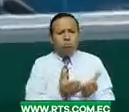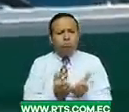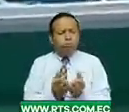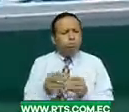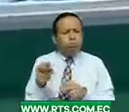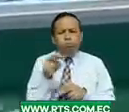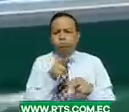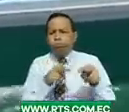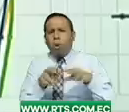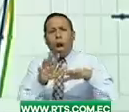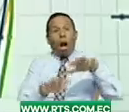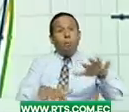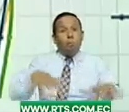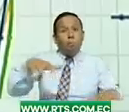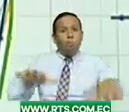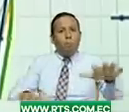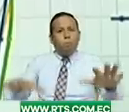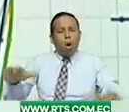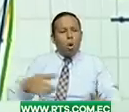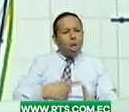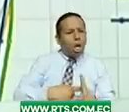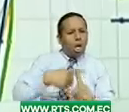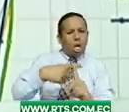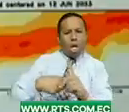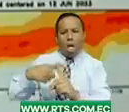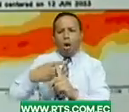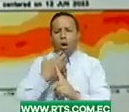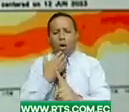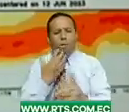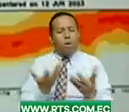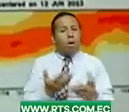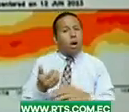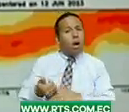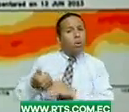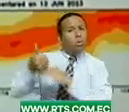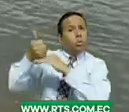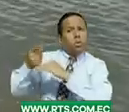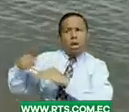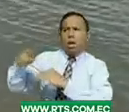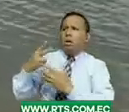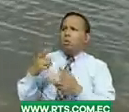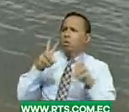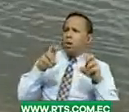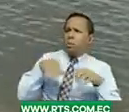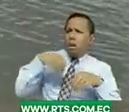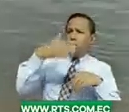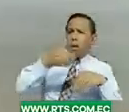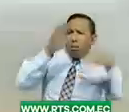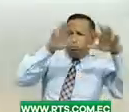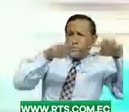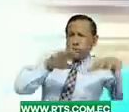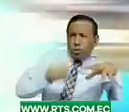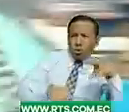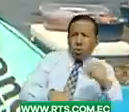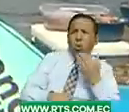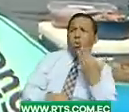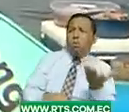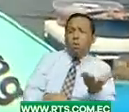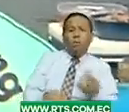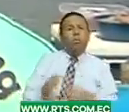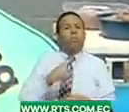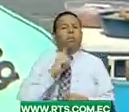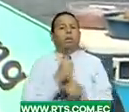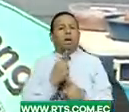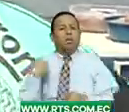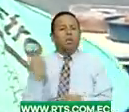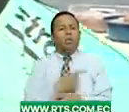fenómeno El Niño, que está en desarrollo. Hay que estar prevenido, lógicamente, porque si no nos prevenimos nos va a coger esas cosas y vamos a estar